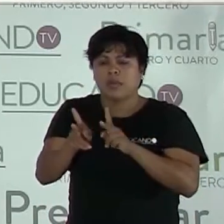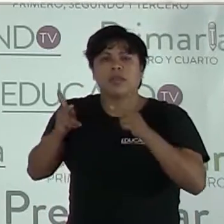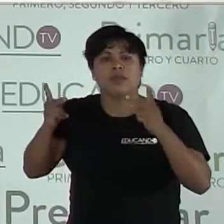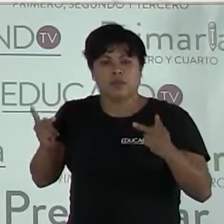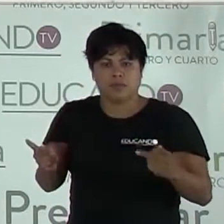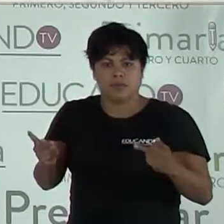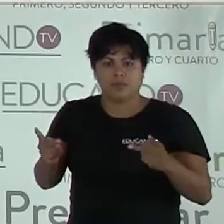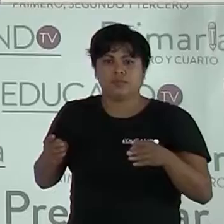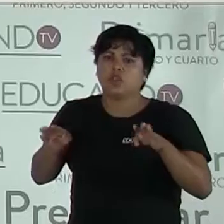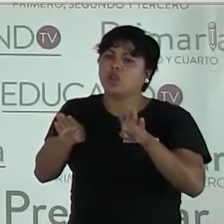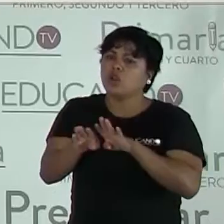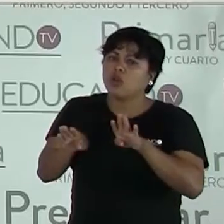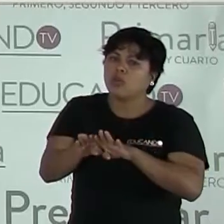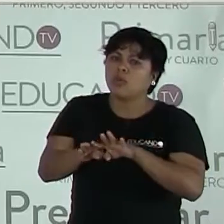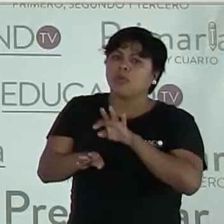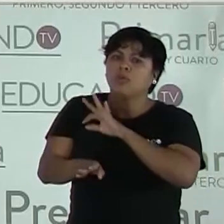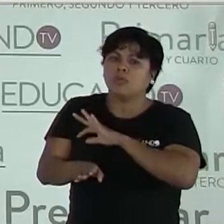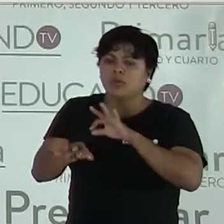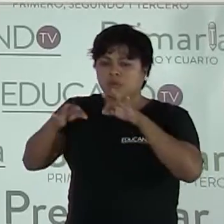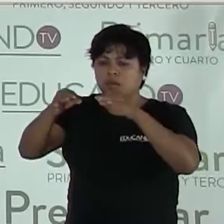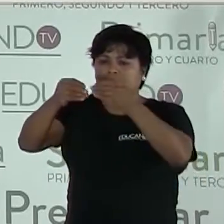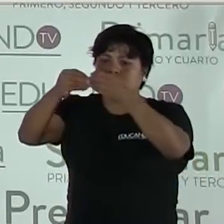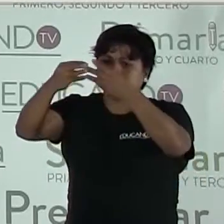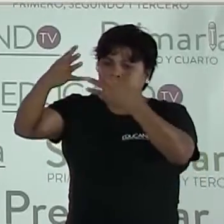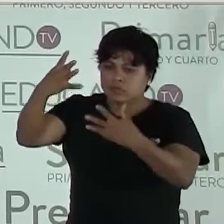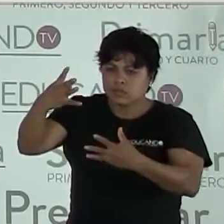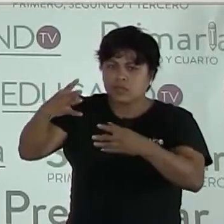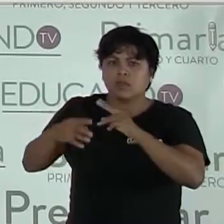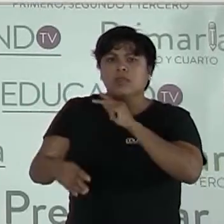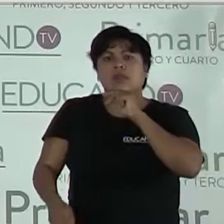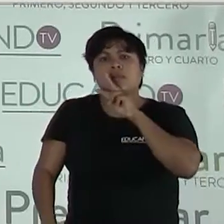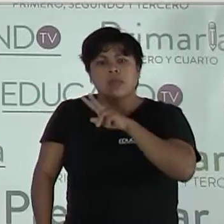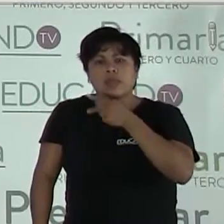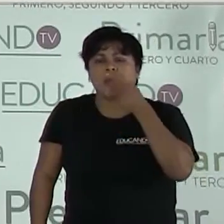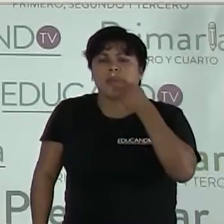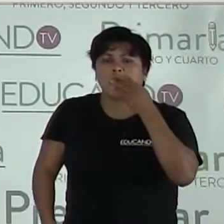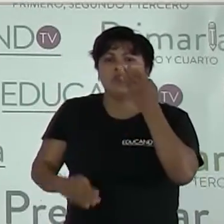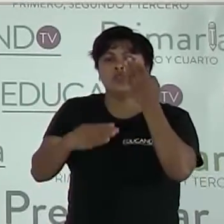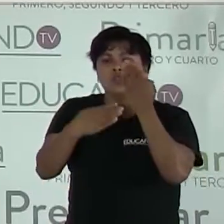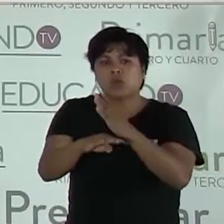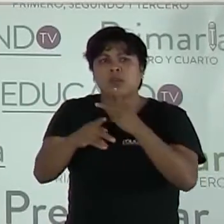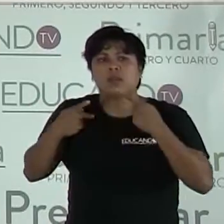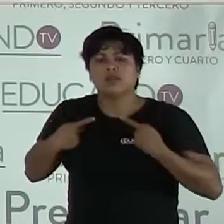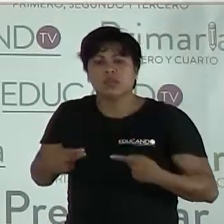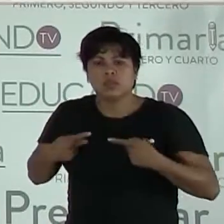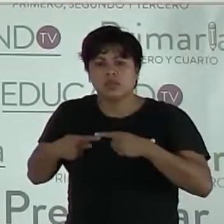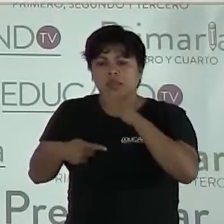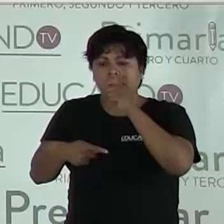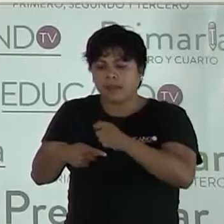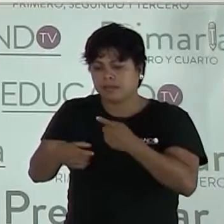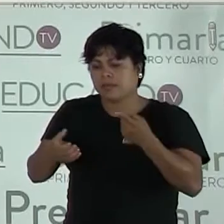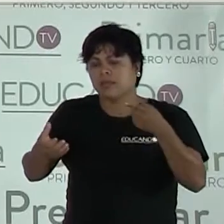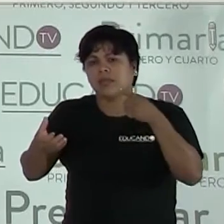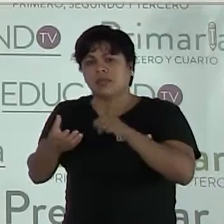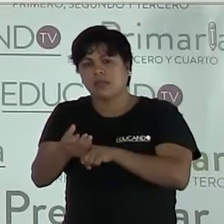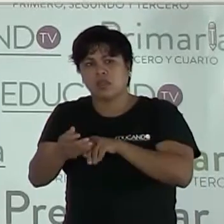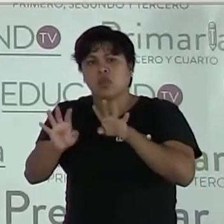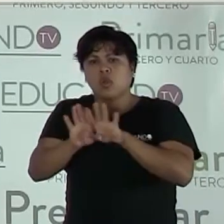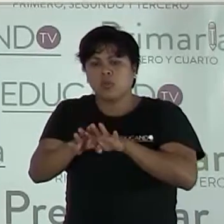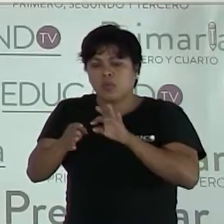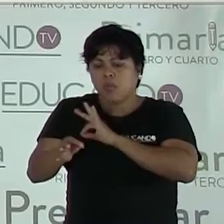periódico, la manera en la que está estructurada. Hablamos también sobre las personas que intervienen en